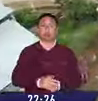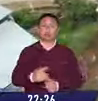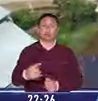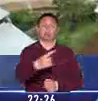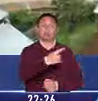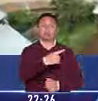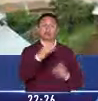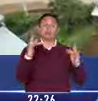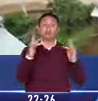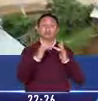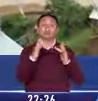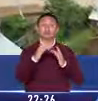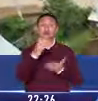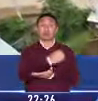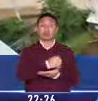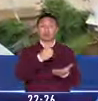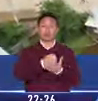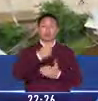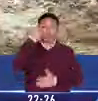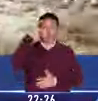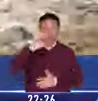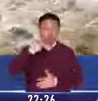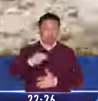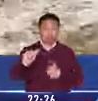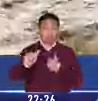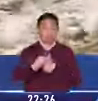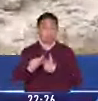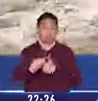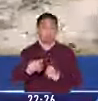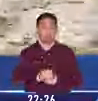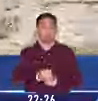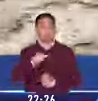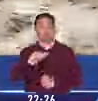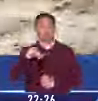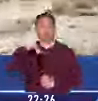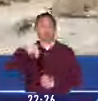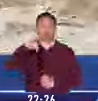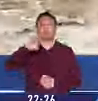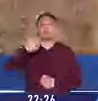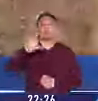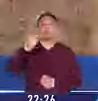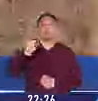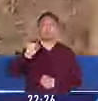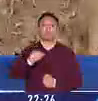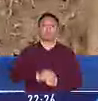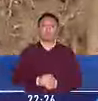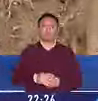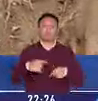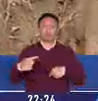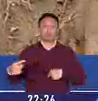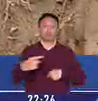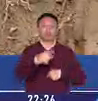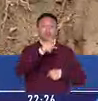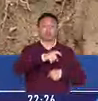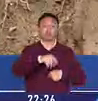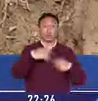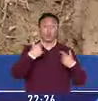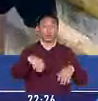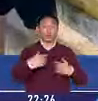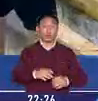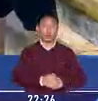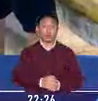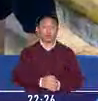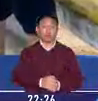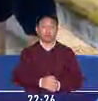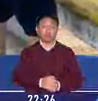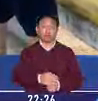nexo entre El Oro y Loja. Cerca de allí, en la comuna Ambocas, el desborde del río del mismo nombre tomó por sorpresa a los habitantes, quienes